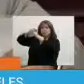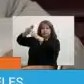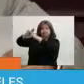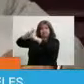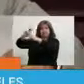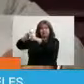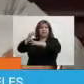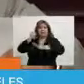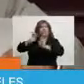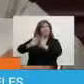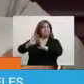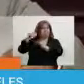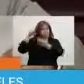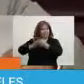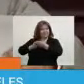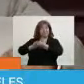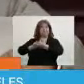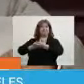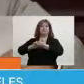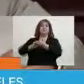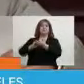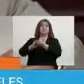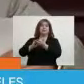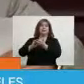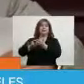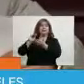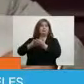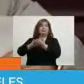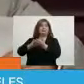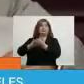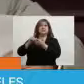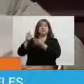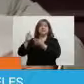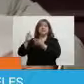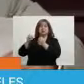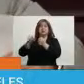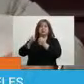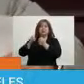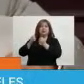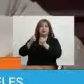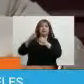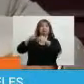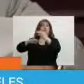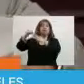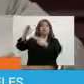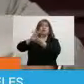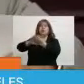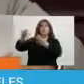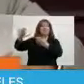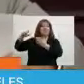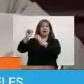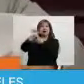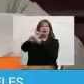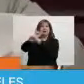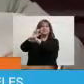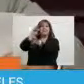estamos llevando adelante, incluso más allá del comienzo de la construcción de una nueva cárcel como